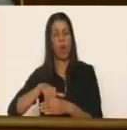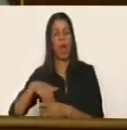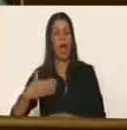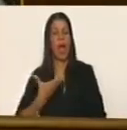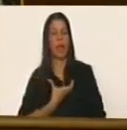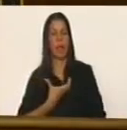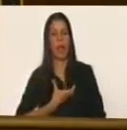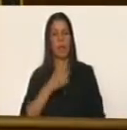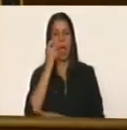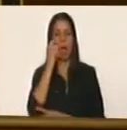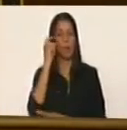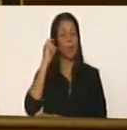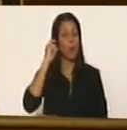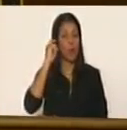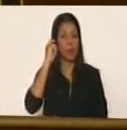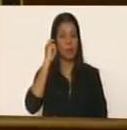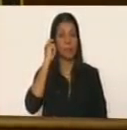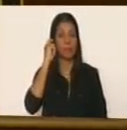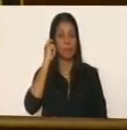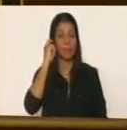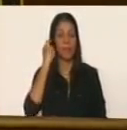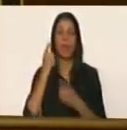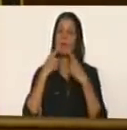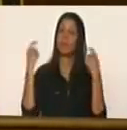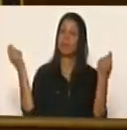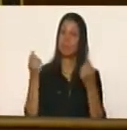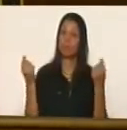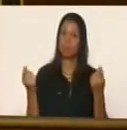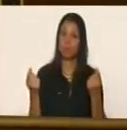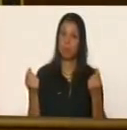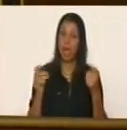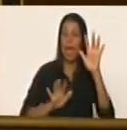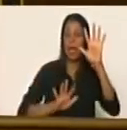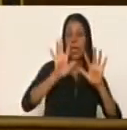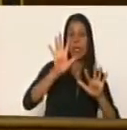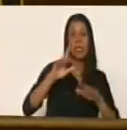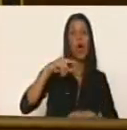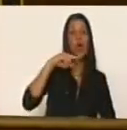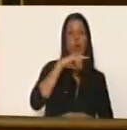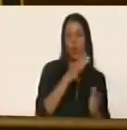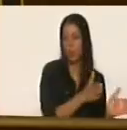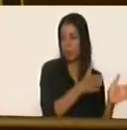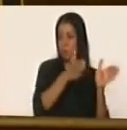de alcaldesa. Y yo tengo que decirlo porque después del 15 de octubre